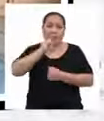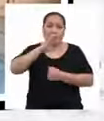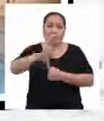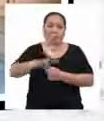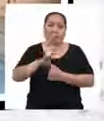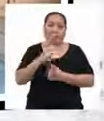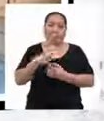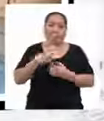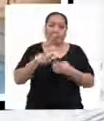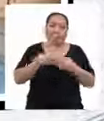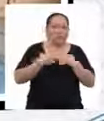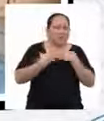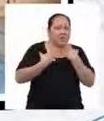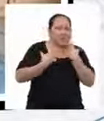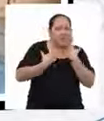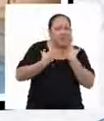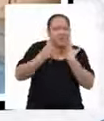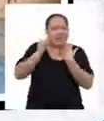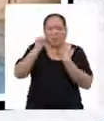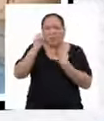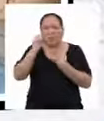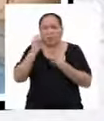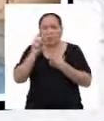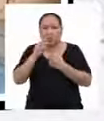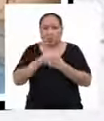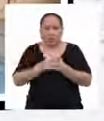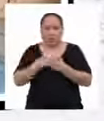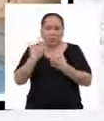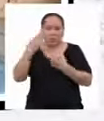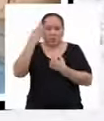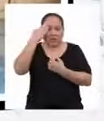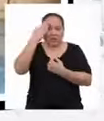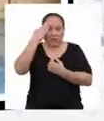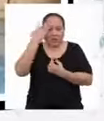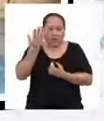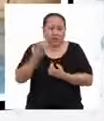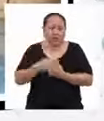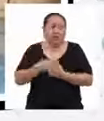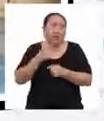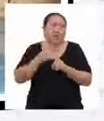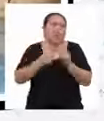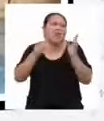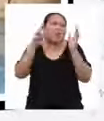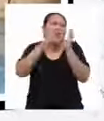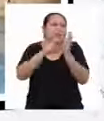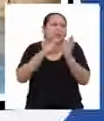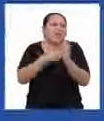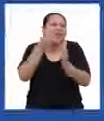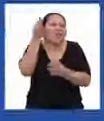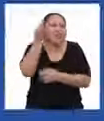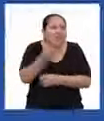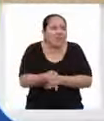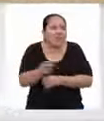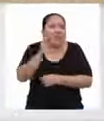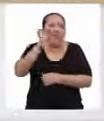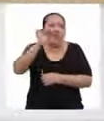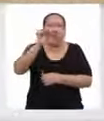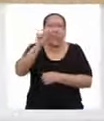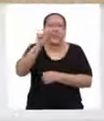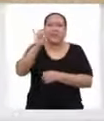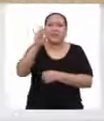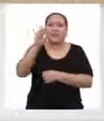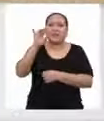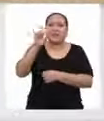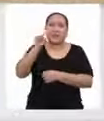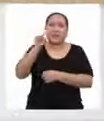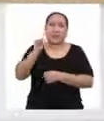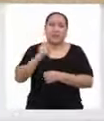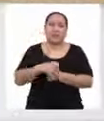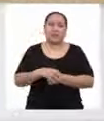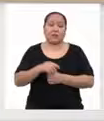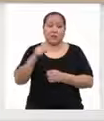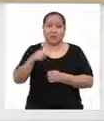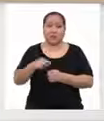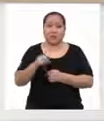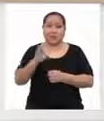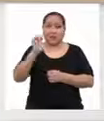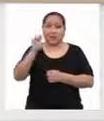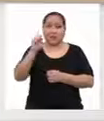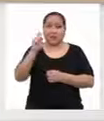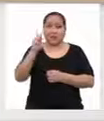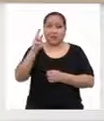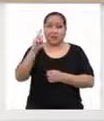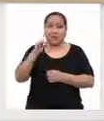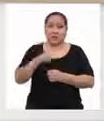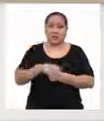vez reconocemos cómo nos hace sentir, pero ¿qué es a ciencia cierta el estrés? El estrés constante